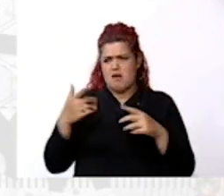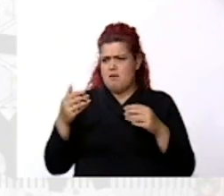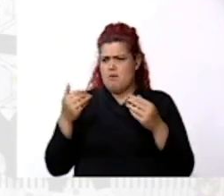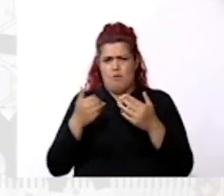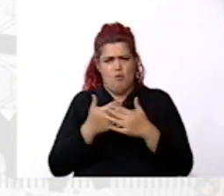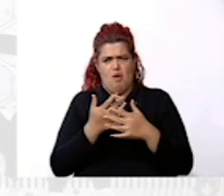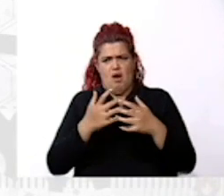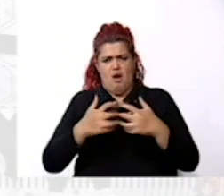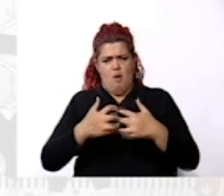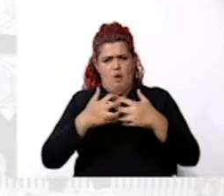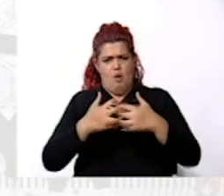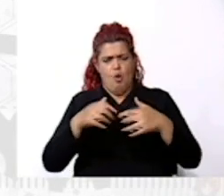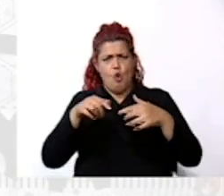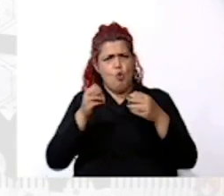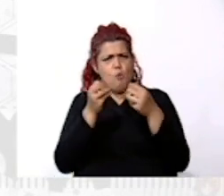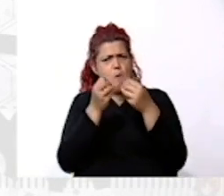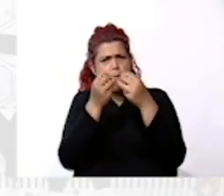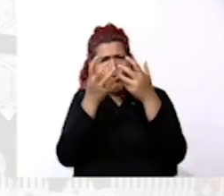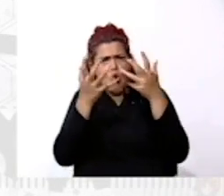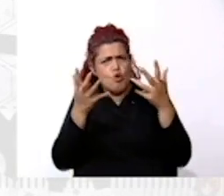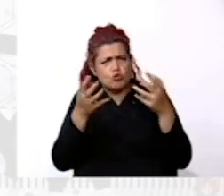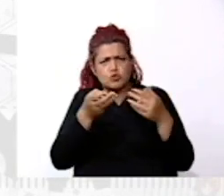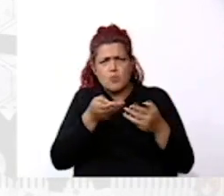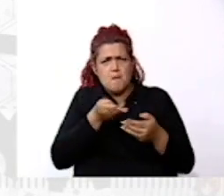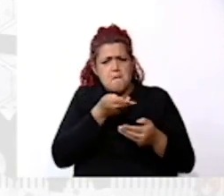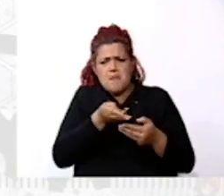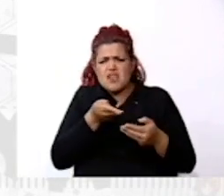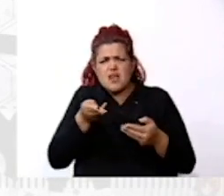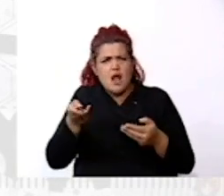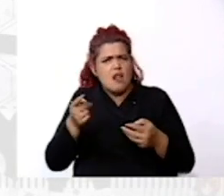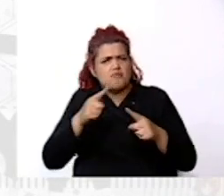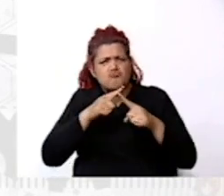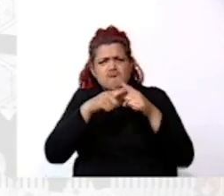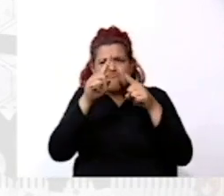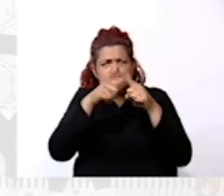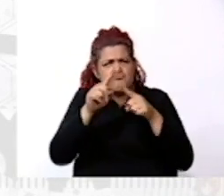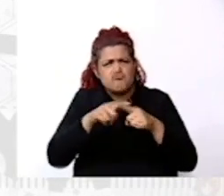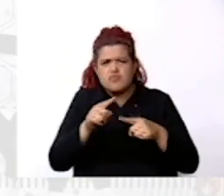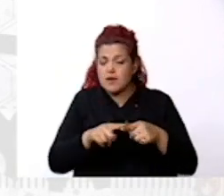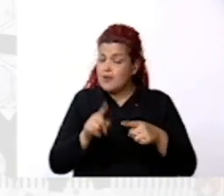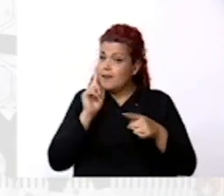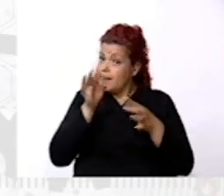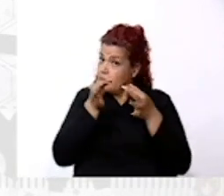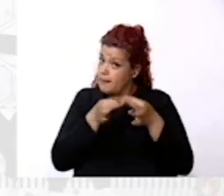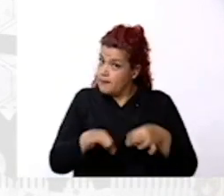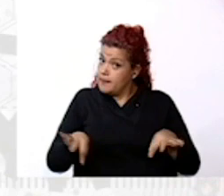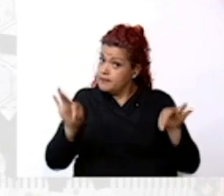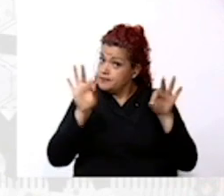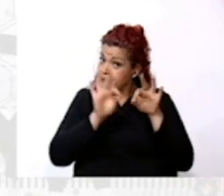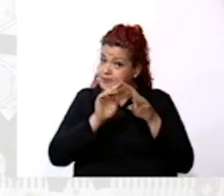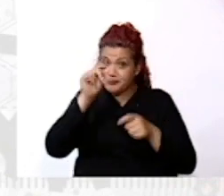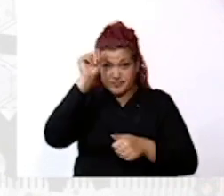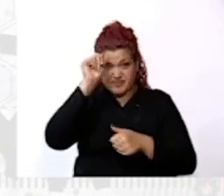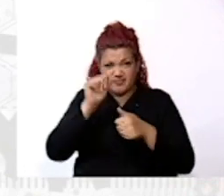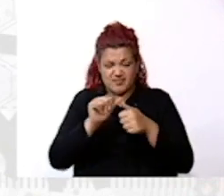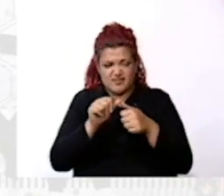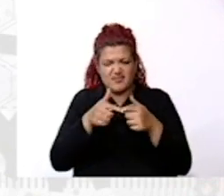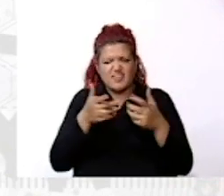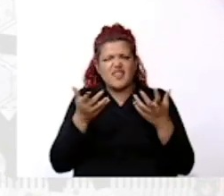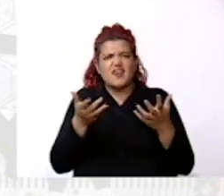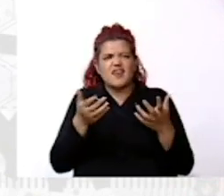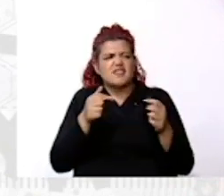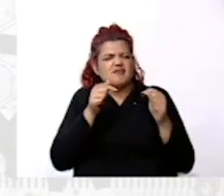hechas de muchos materiales. Pero es importante recordar el tipo de máquinas